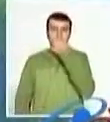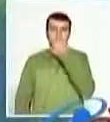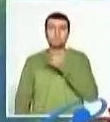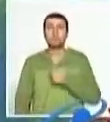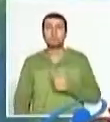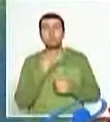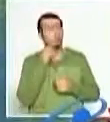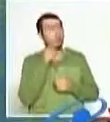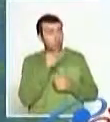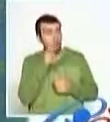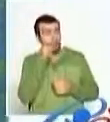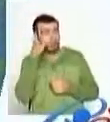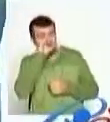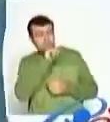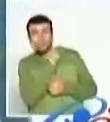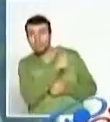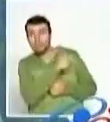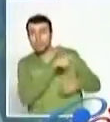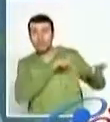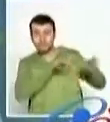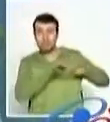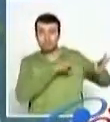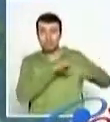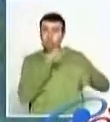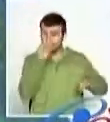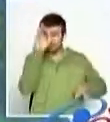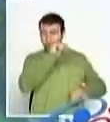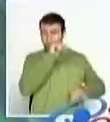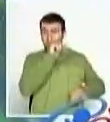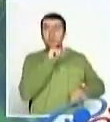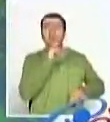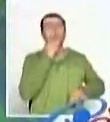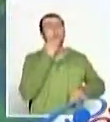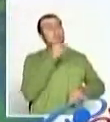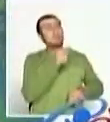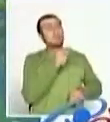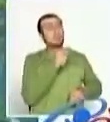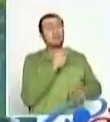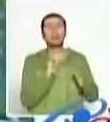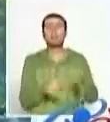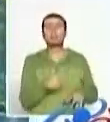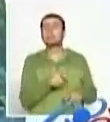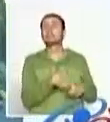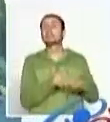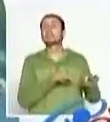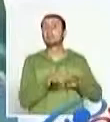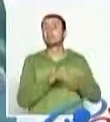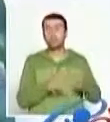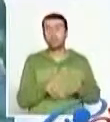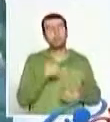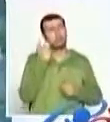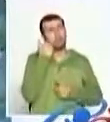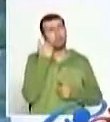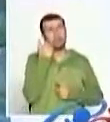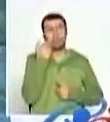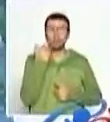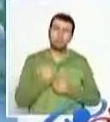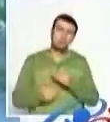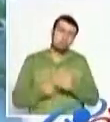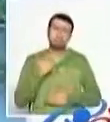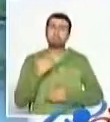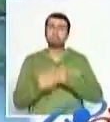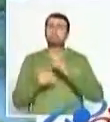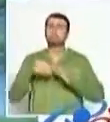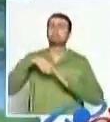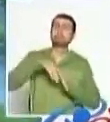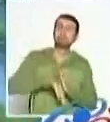estuvieron bien atentos a lo que acaba de explicar el doctor Blandón, prácticamente explicó qué es la enfermedad degenerativa,